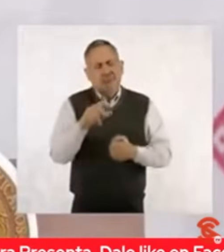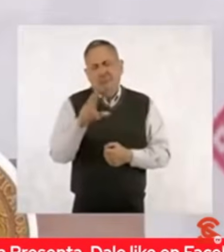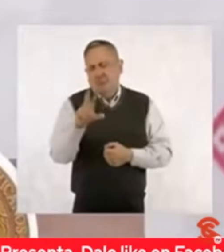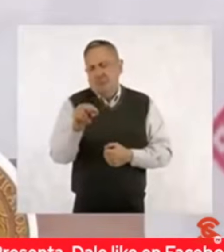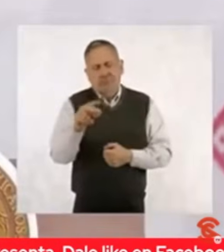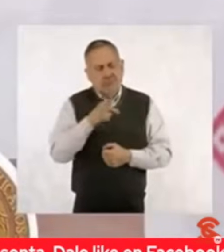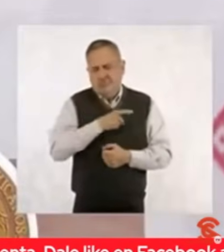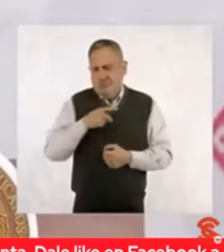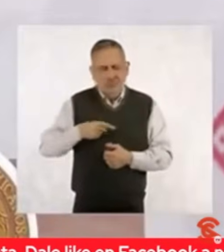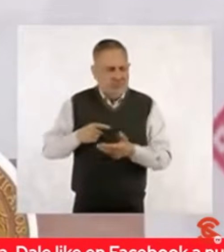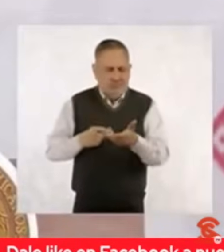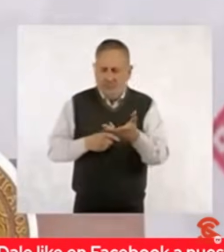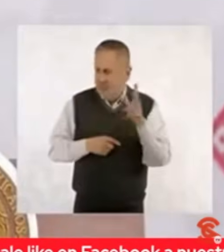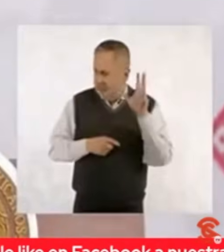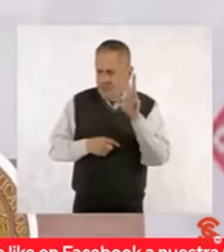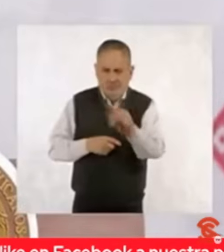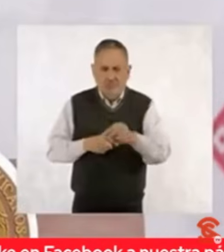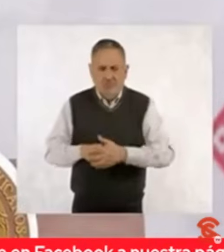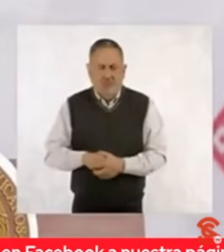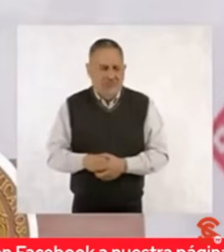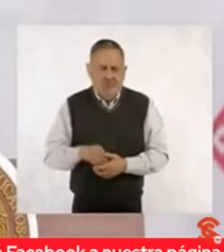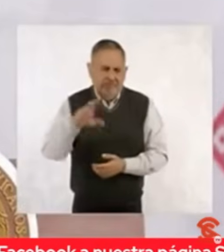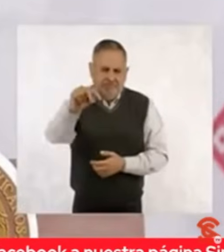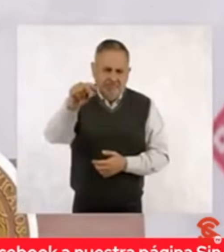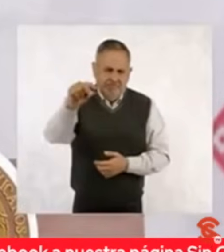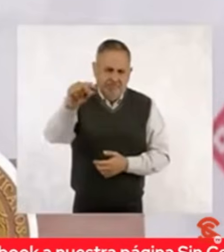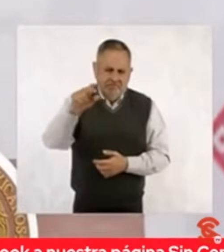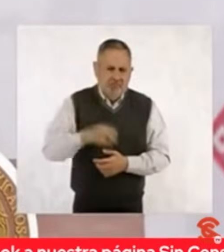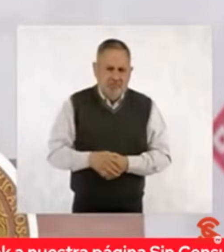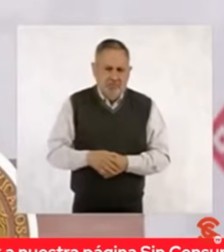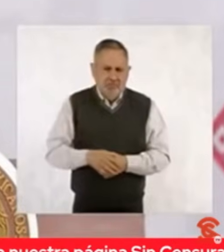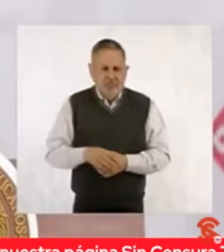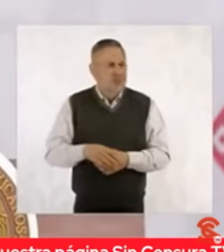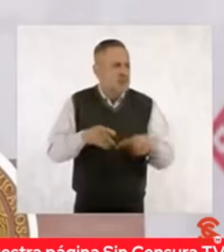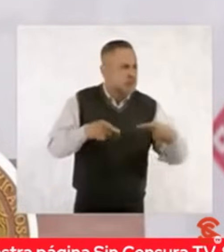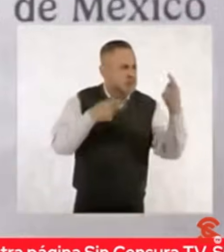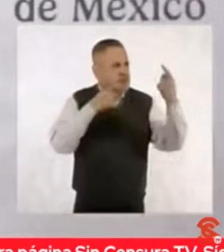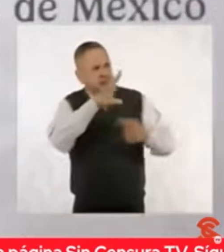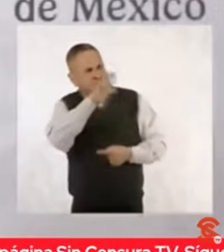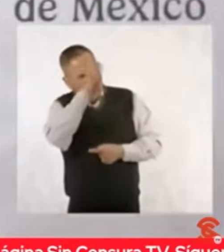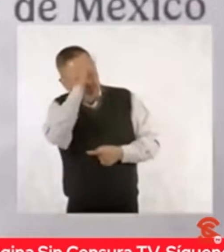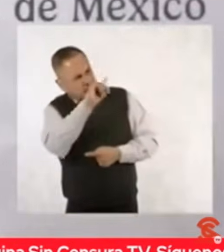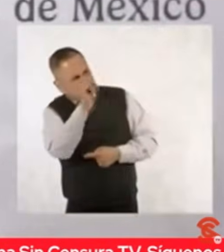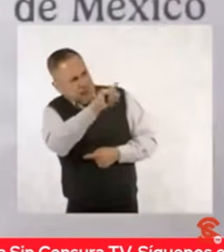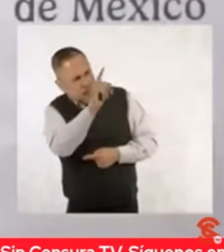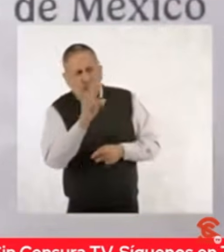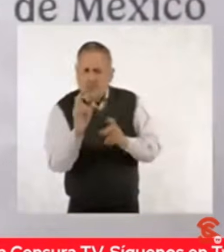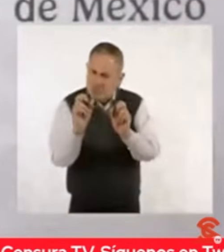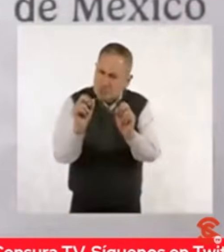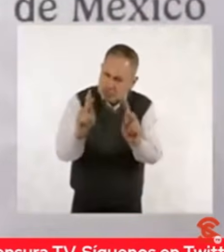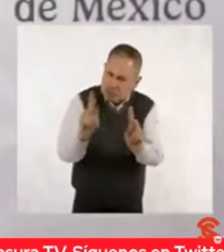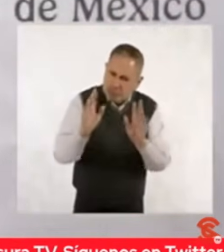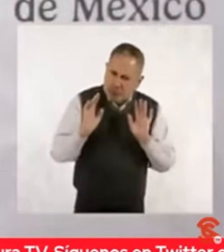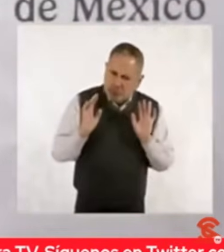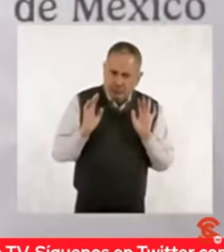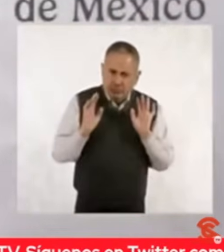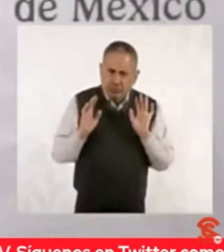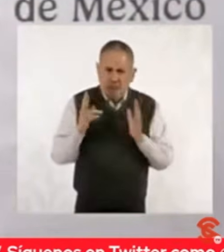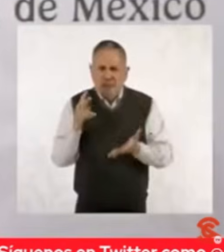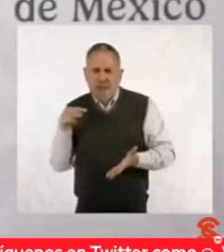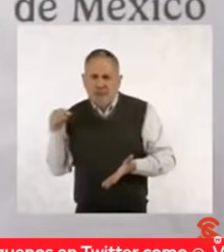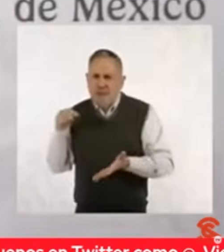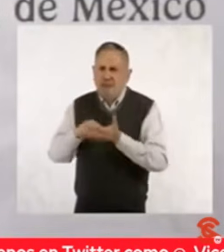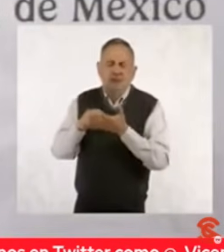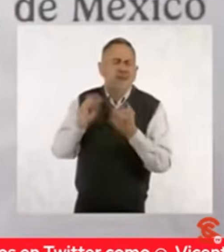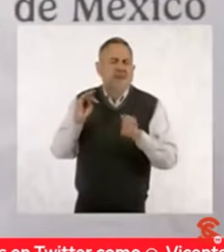que no debe ocurrir esto. Se puede estar en contra de una propuesta. Incluso se puede tomar una